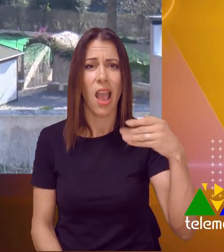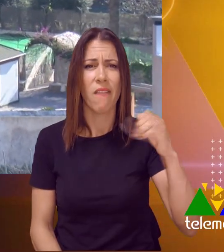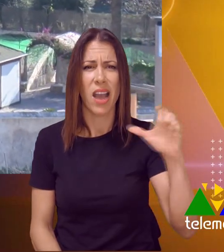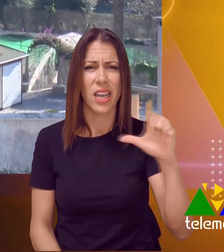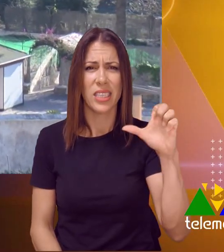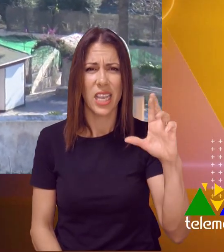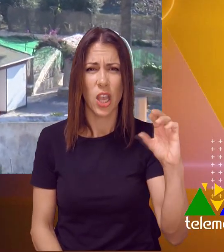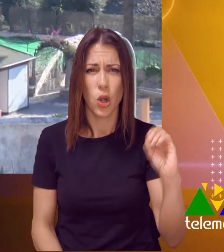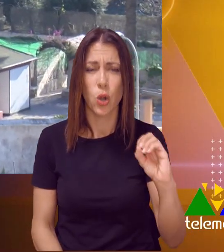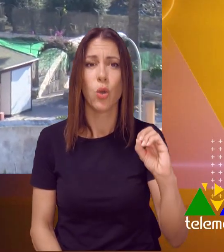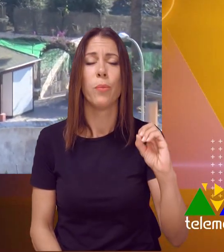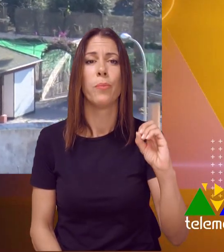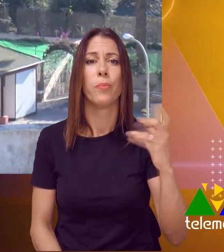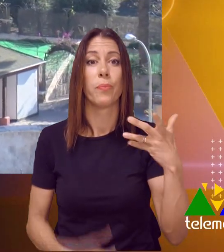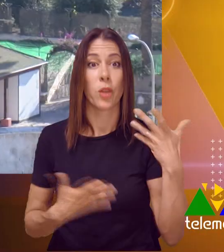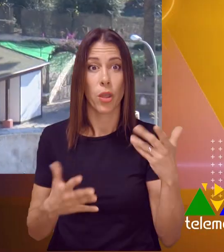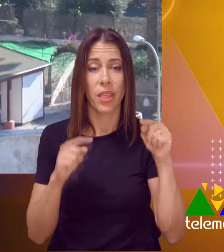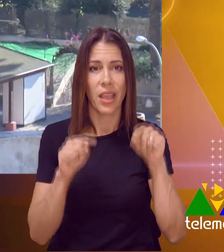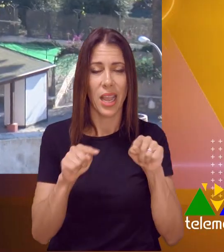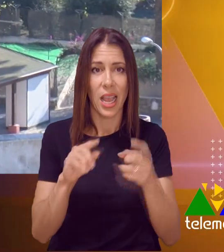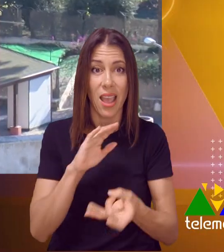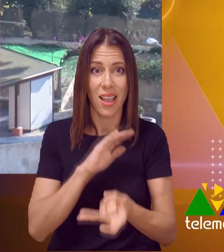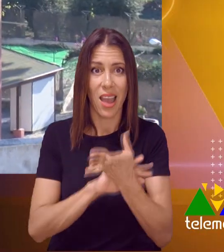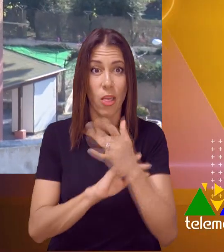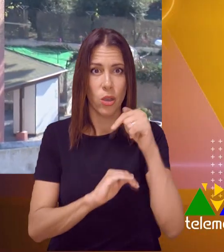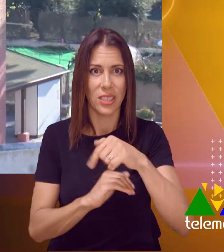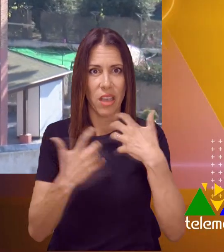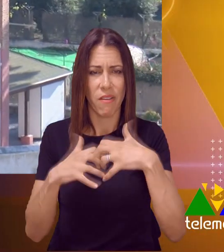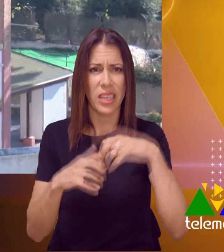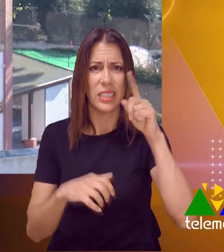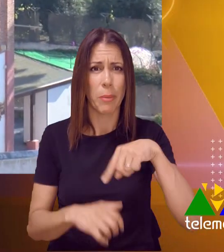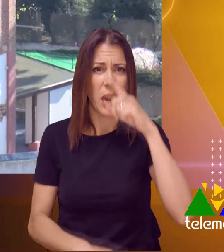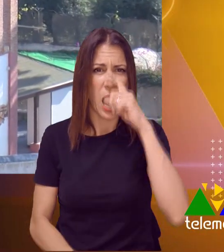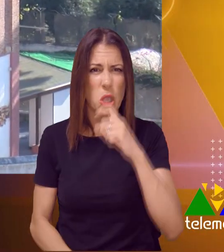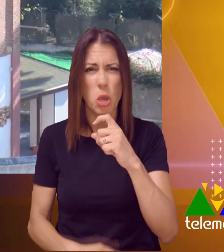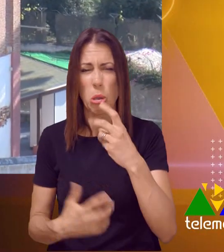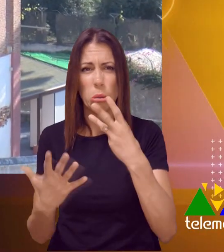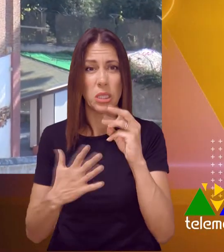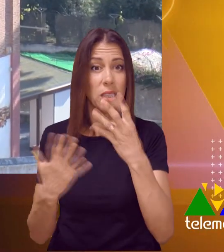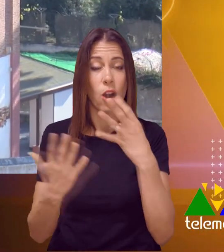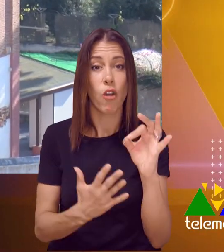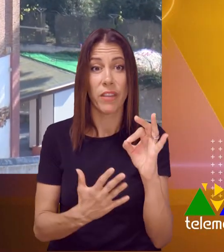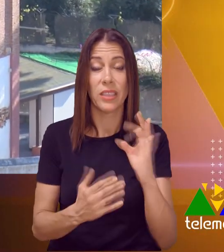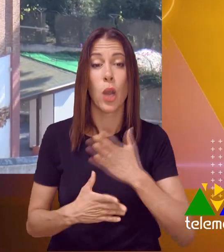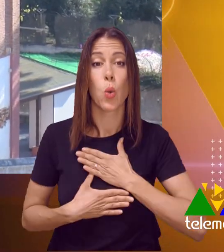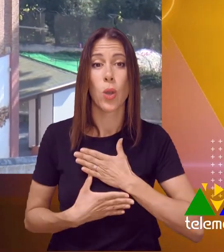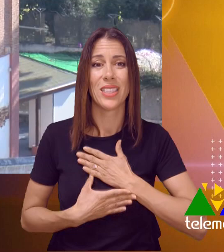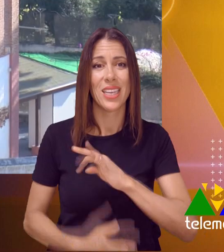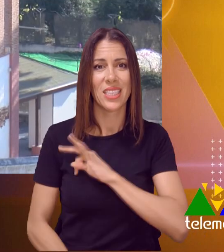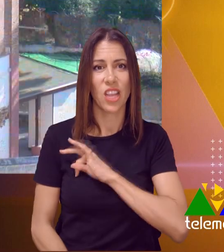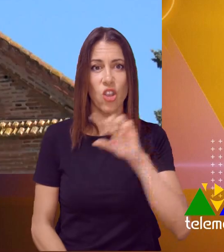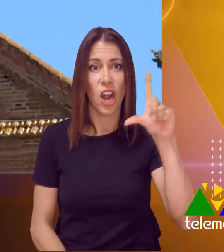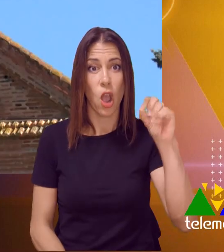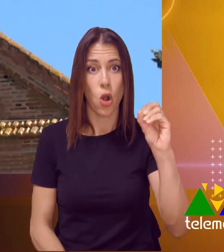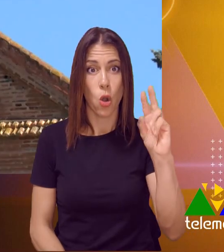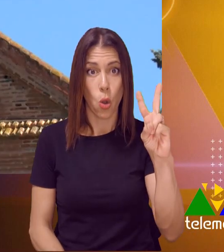don José Jiménez Caballero, que había creado esta fábrica también en los años 90, 80, 90, la fábrica de Nuestra Señora de Lourdes